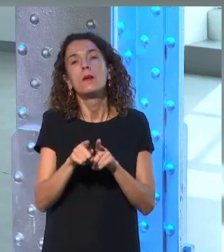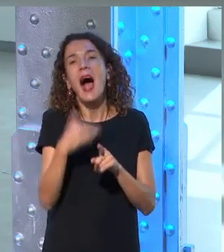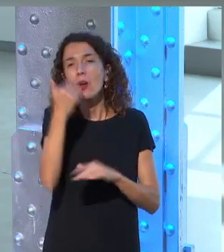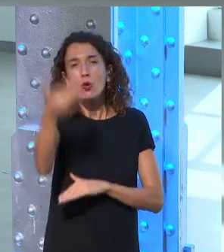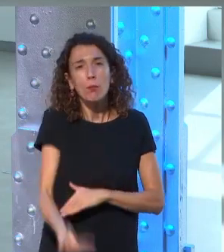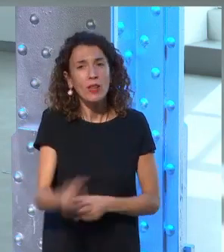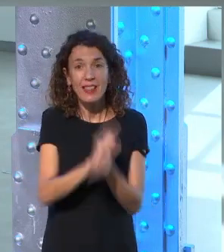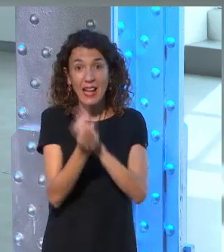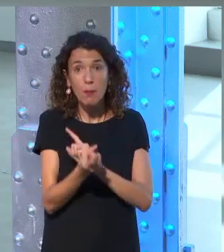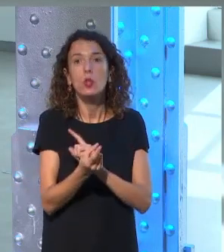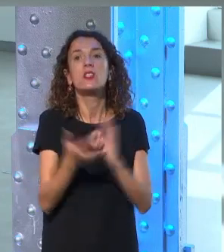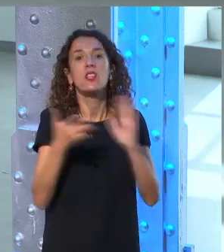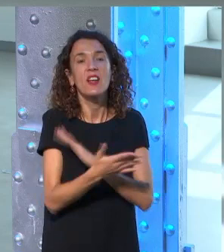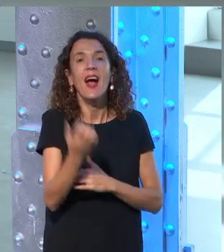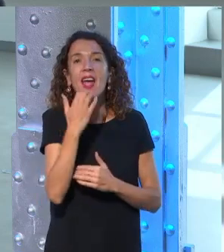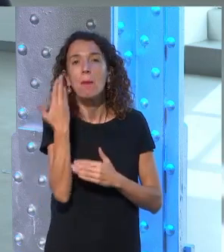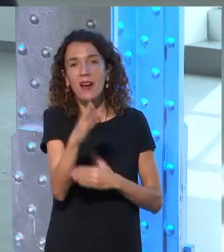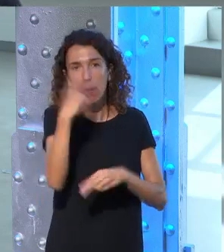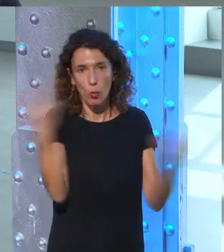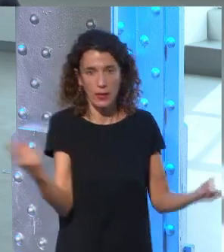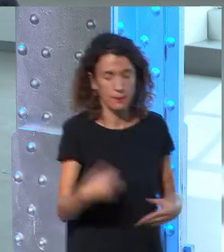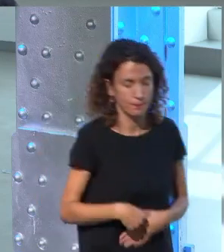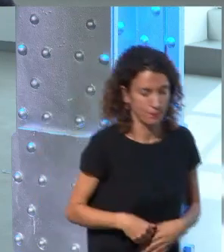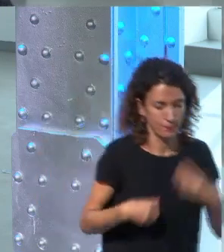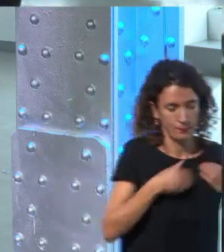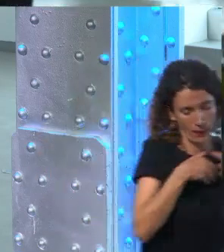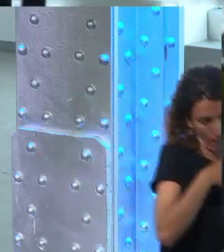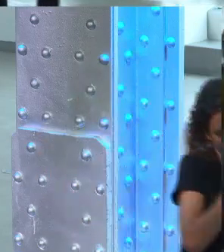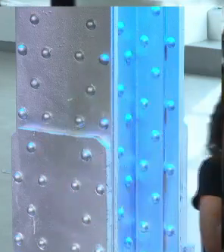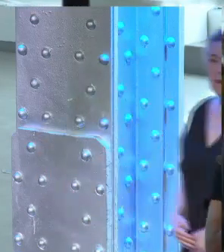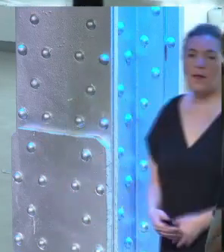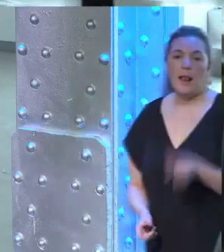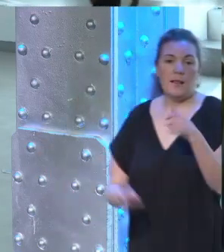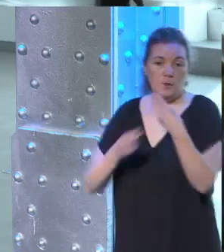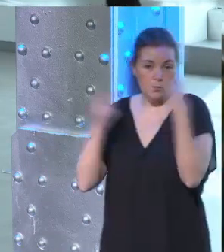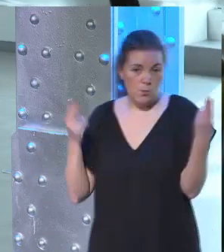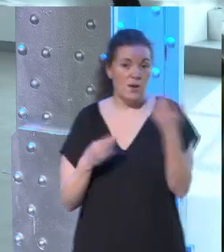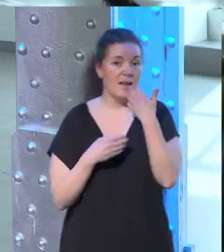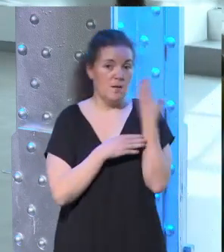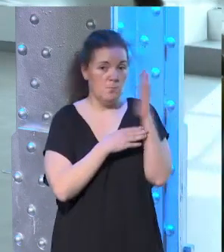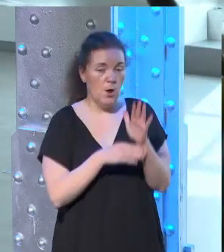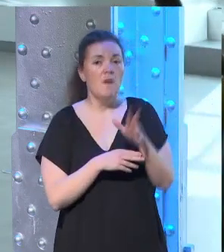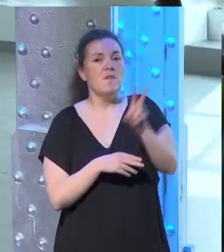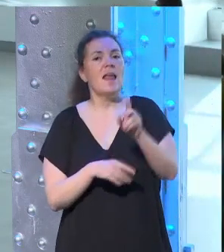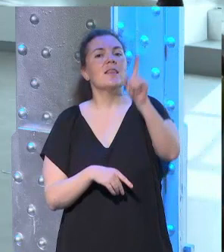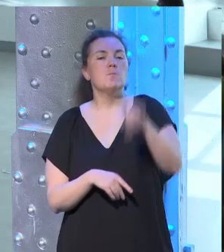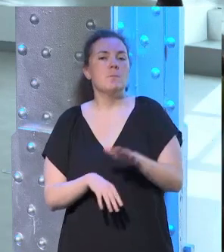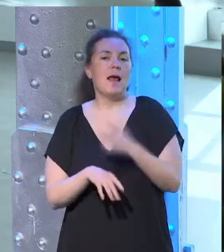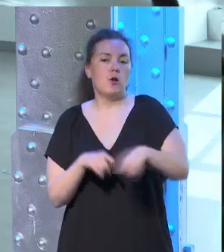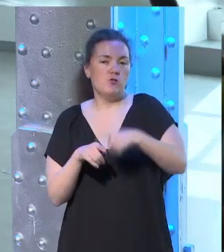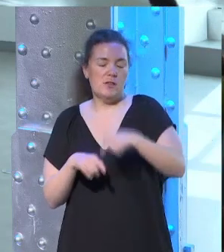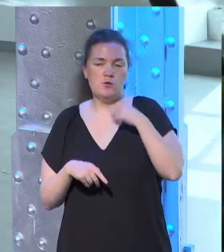palanca, por favor, es la ejemplaridad pública. La ejemplaridad pública, si me permites, vale también para cosas que a mí me pone